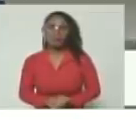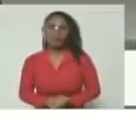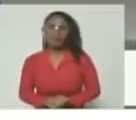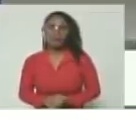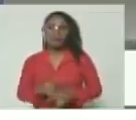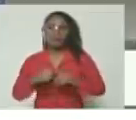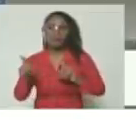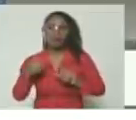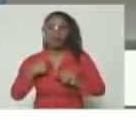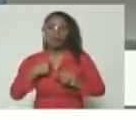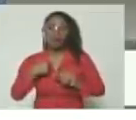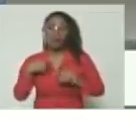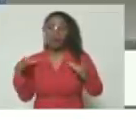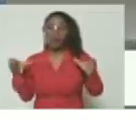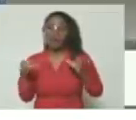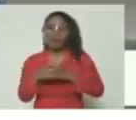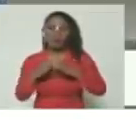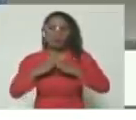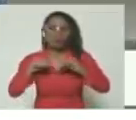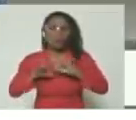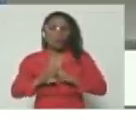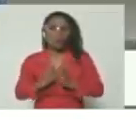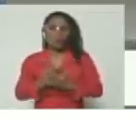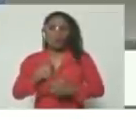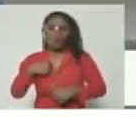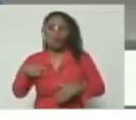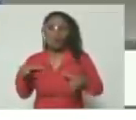Pero yo me he reunido con todo el mundo y me reuní con